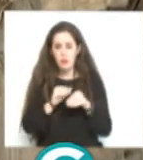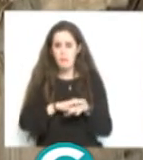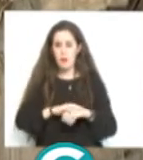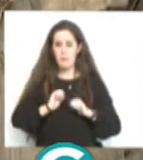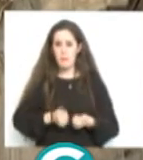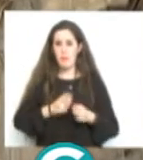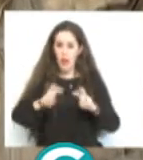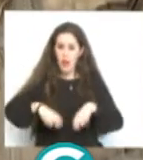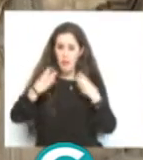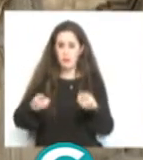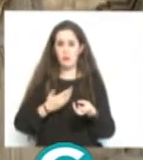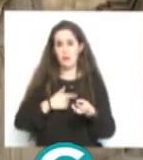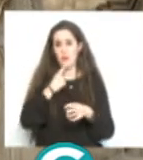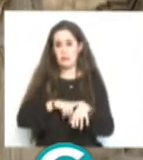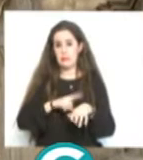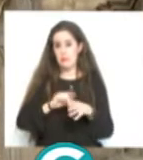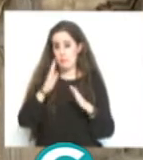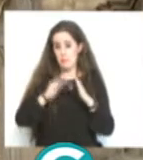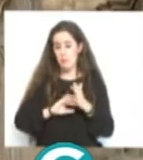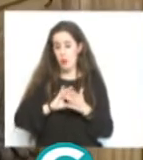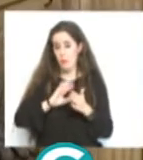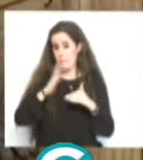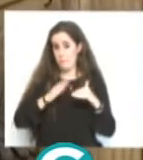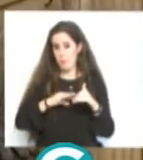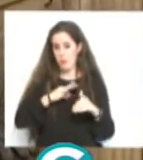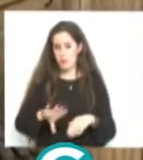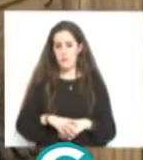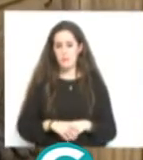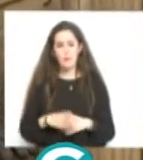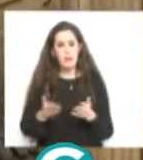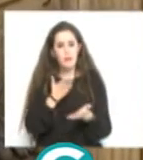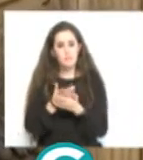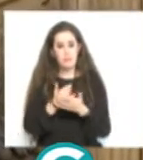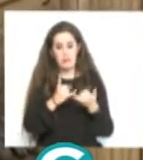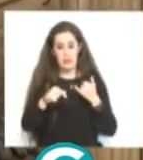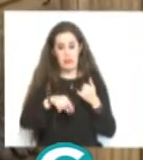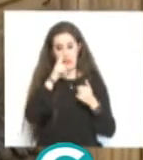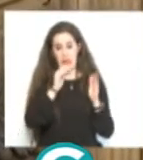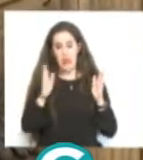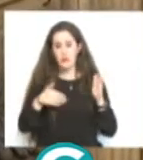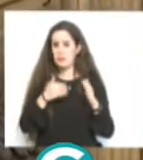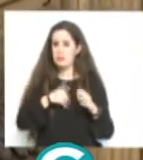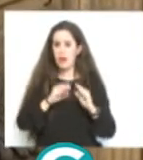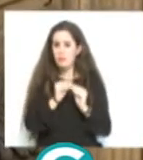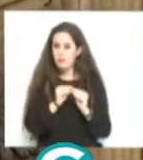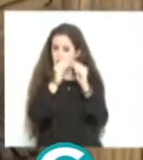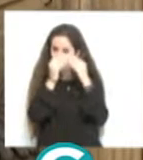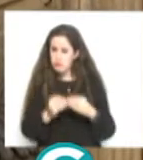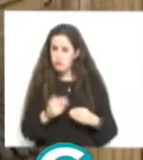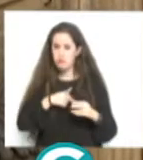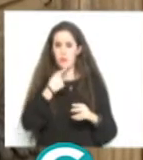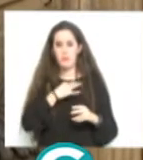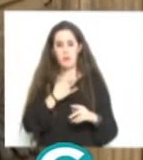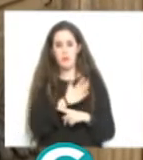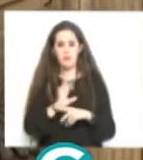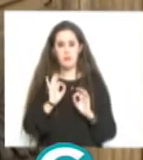la rehabilitación en el menor tiempo posible. De hecho, desde la comunidad desean que para finales de este año la portada ya haya sido intervenida y pueda lucir